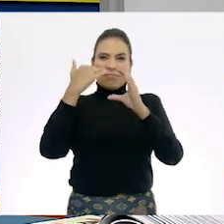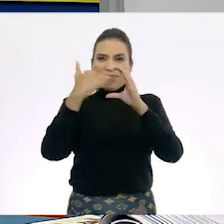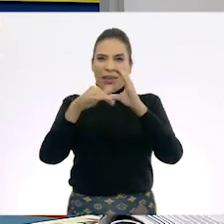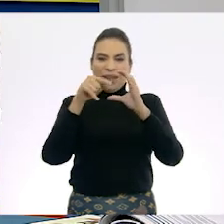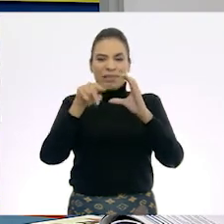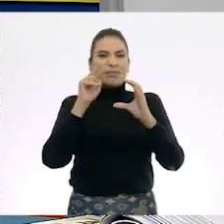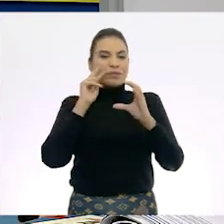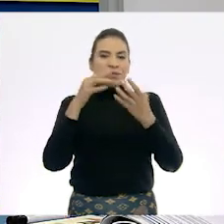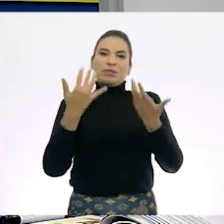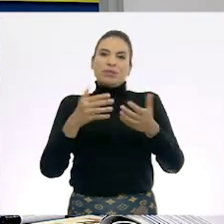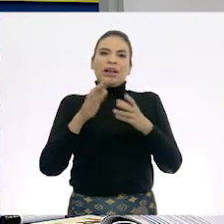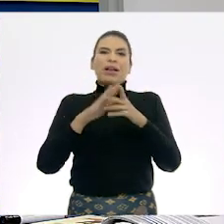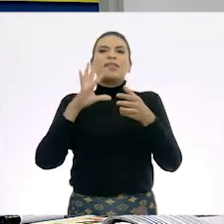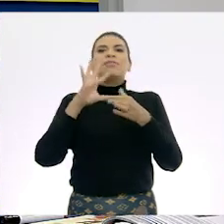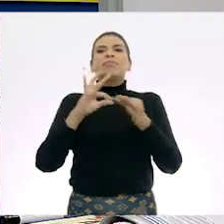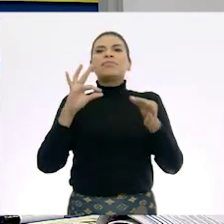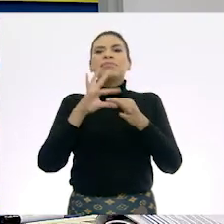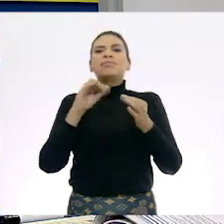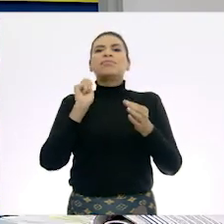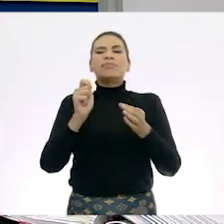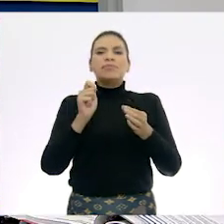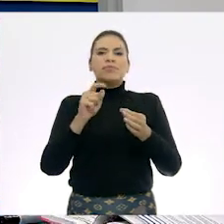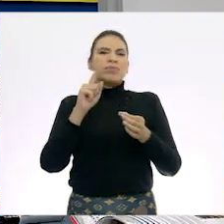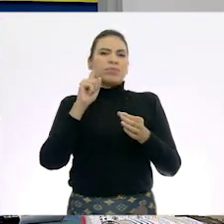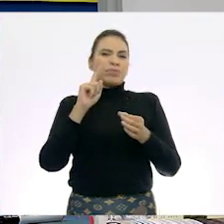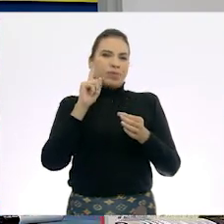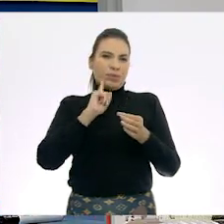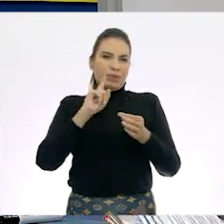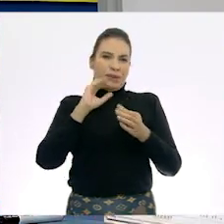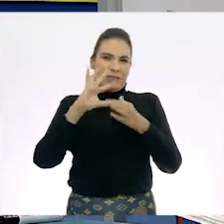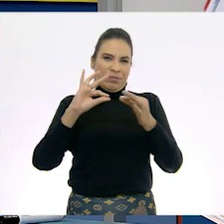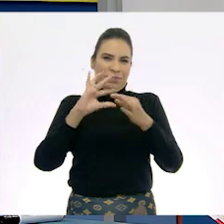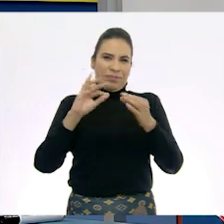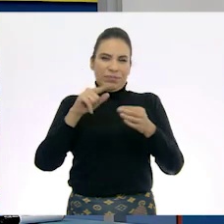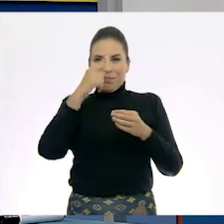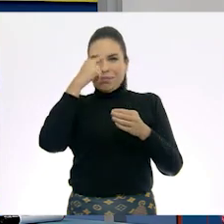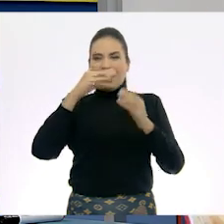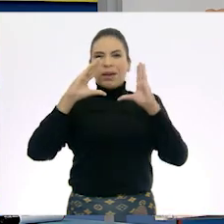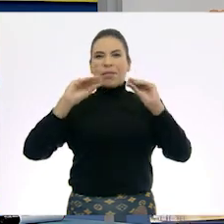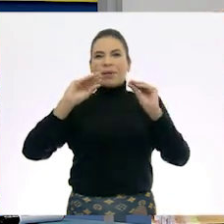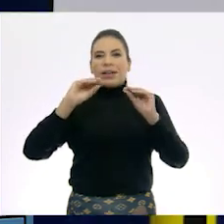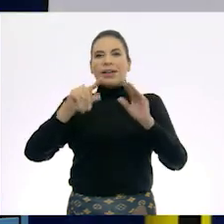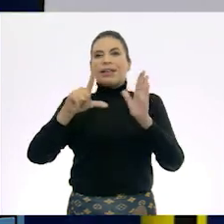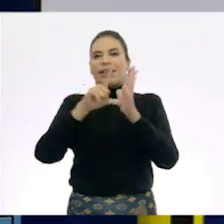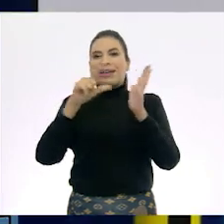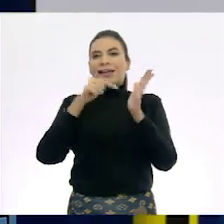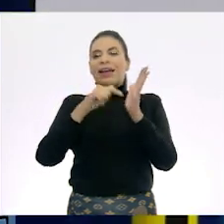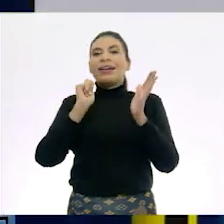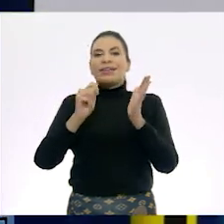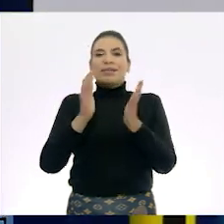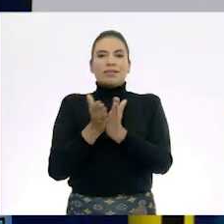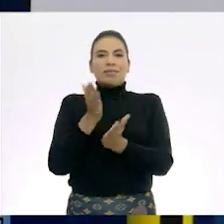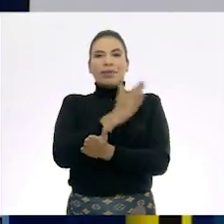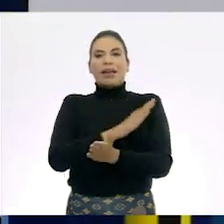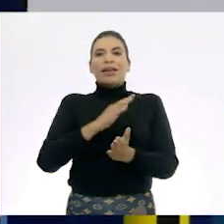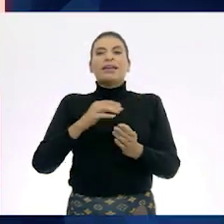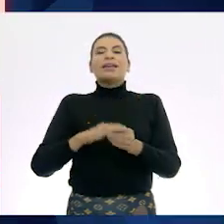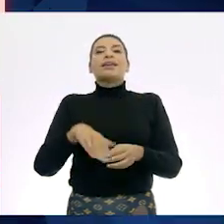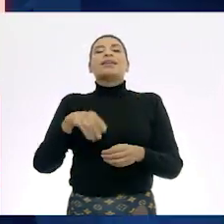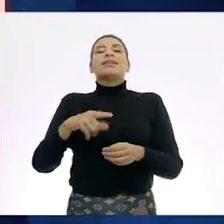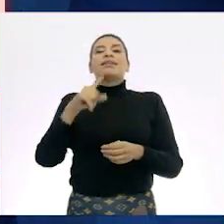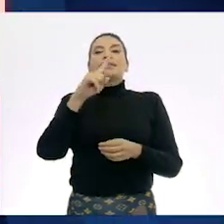muy ilustrativo, al inicio de nuestra lección. Que está en la página